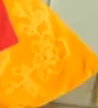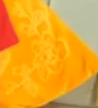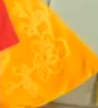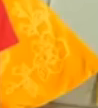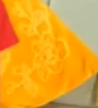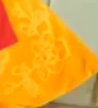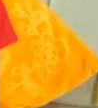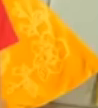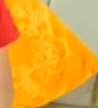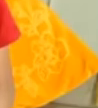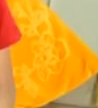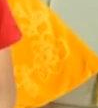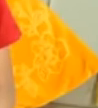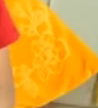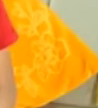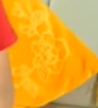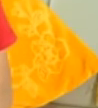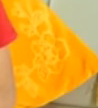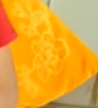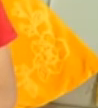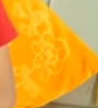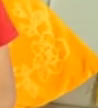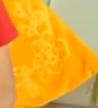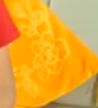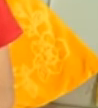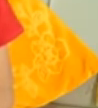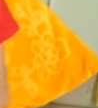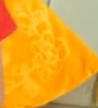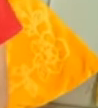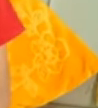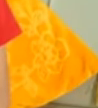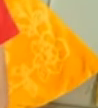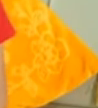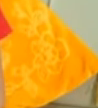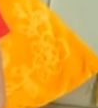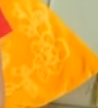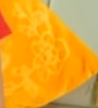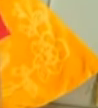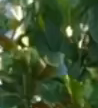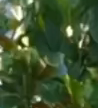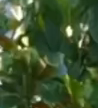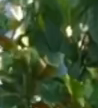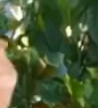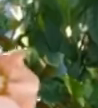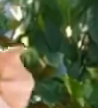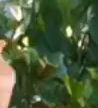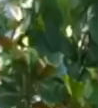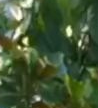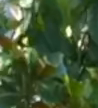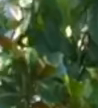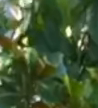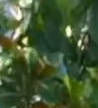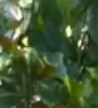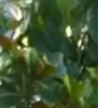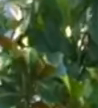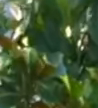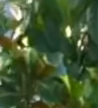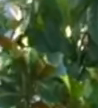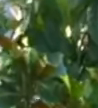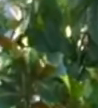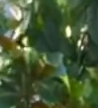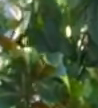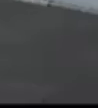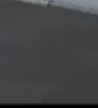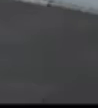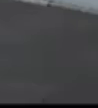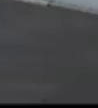El mejor regalo es quedarnos en casa viendo Tren de Maravillas. ¿Y qué película tenemos reservada